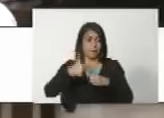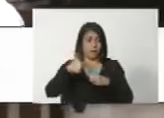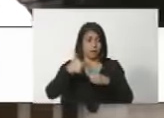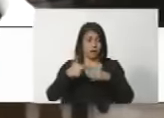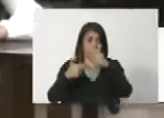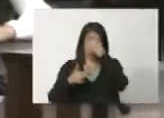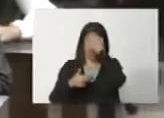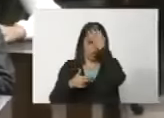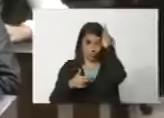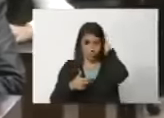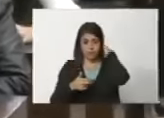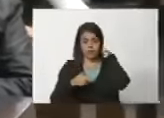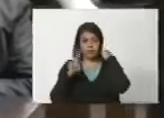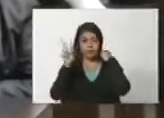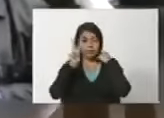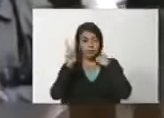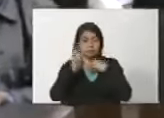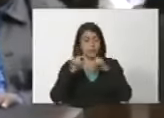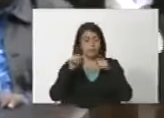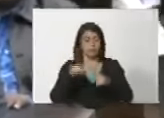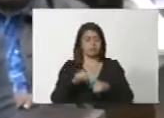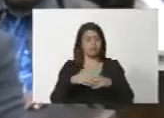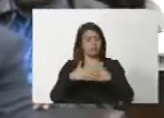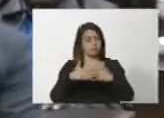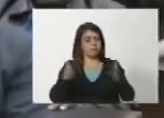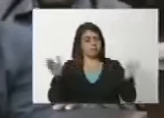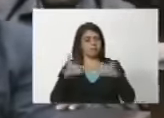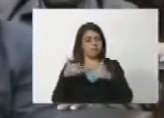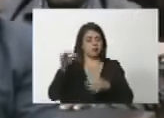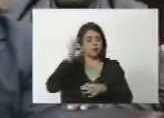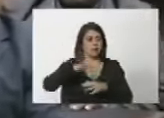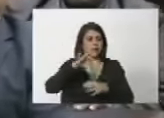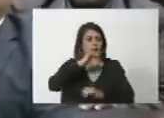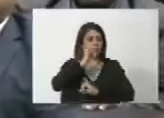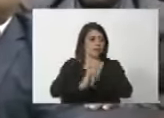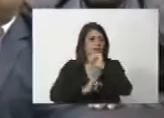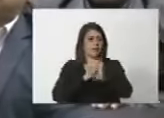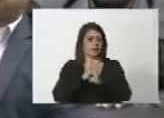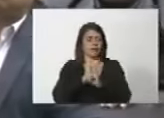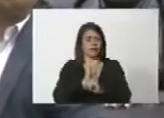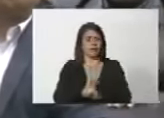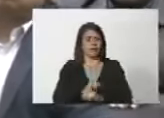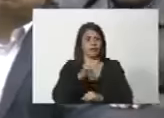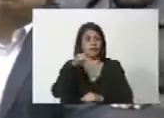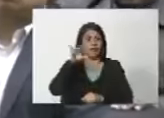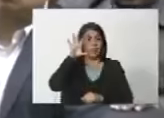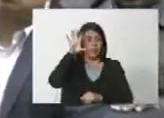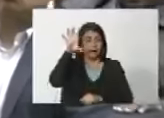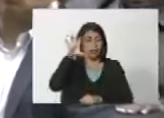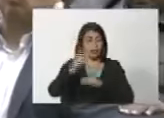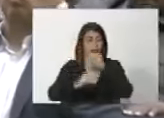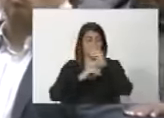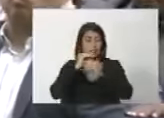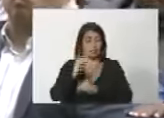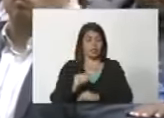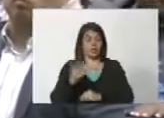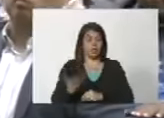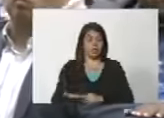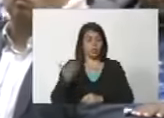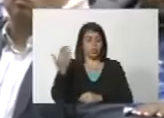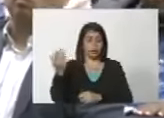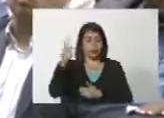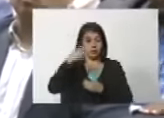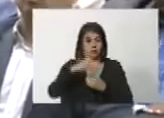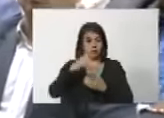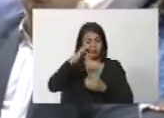petrolero venezolano está abierto a las inversiones internacionales y al país están llegando